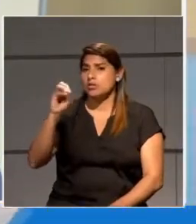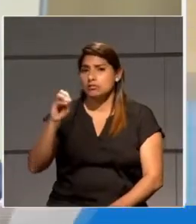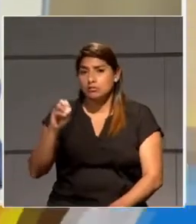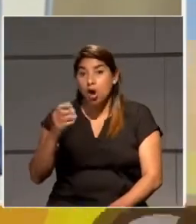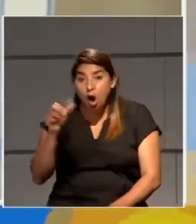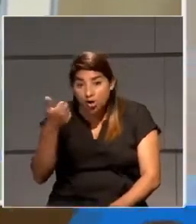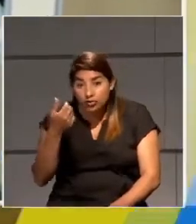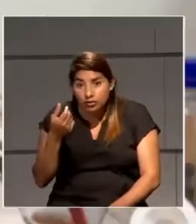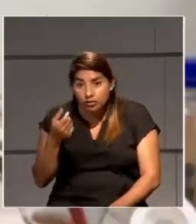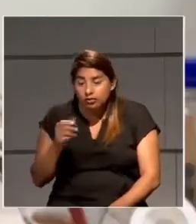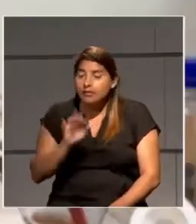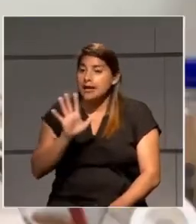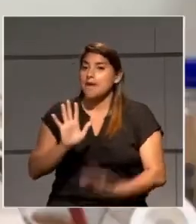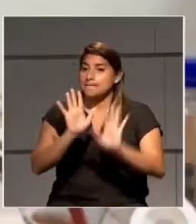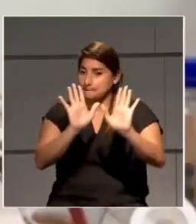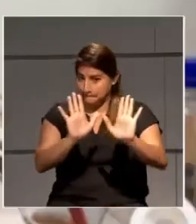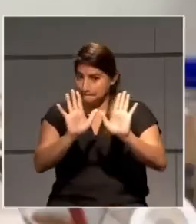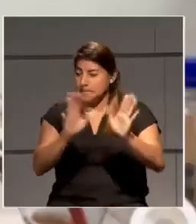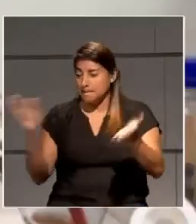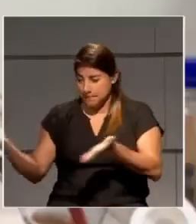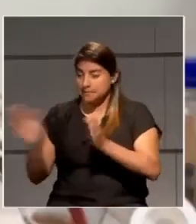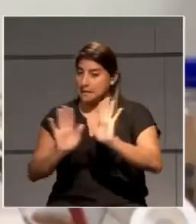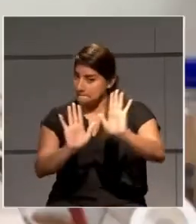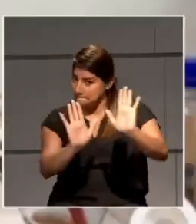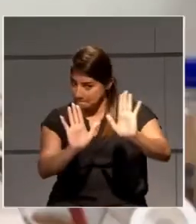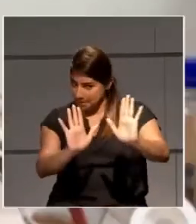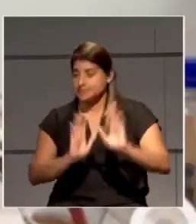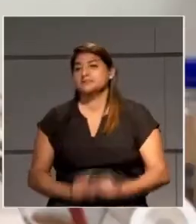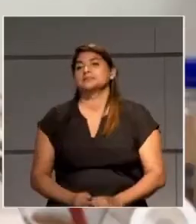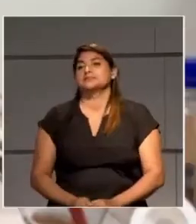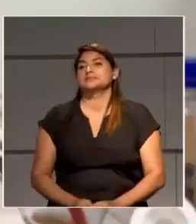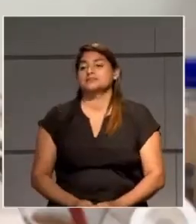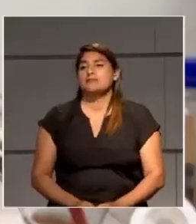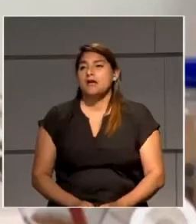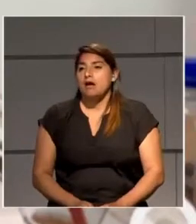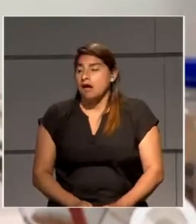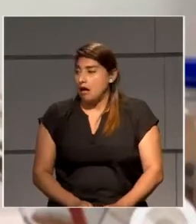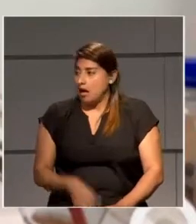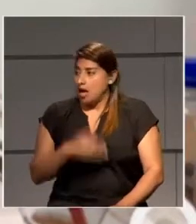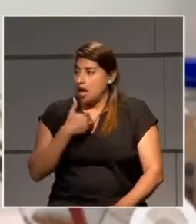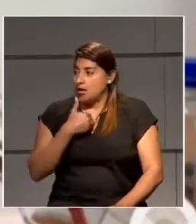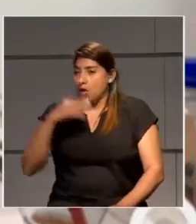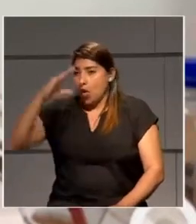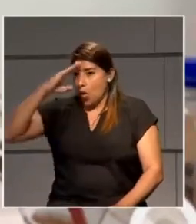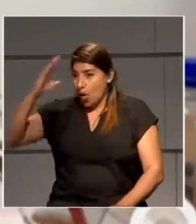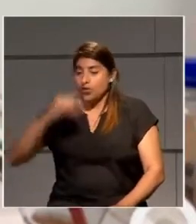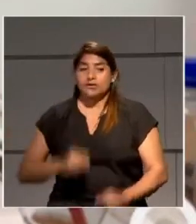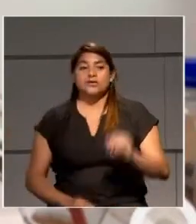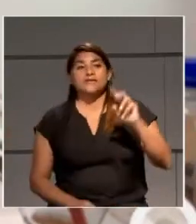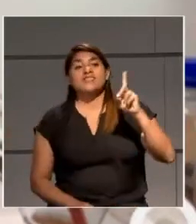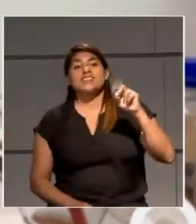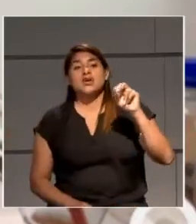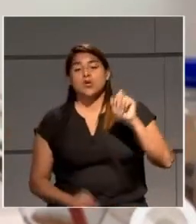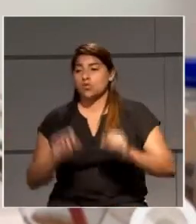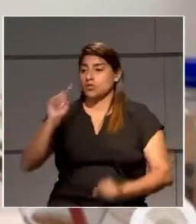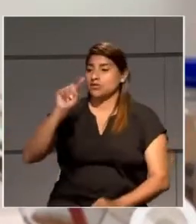Claro. Voy a ir a traerlo. Voy a dejar aquí. Entonces, uno le dice, ¡Dino!